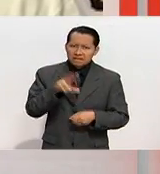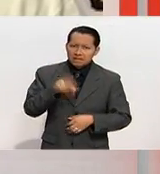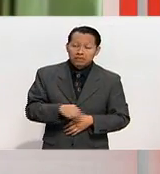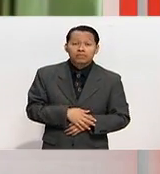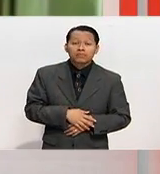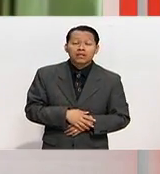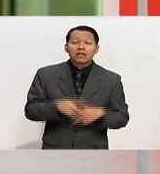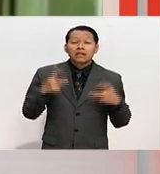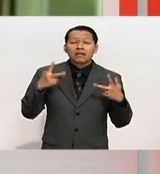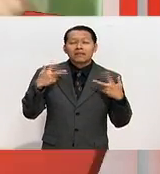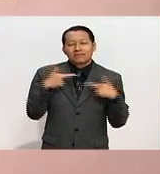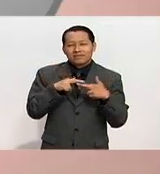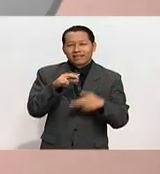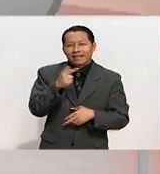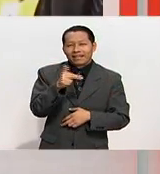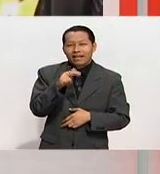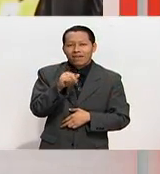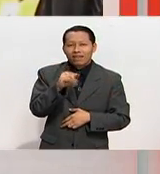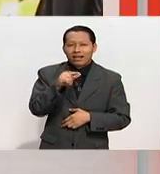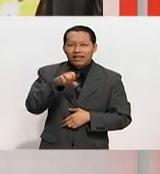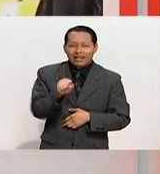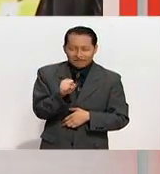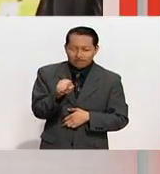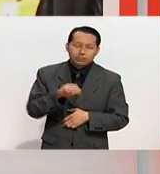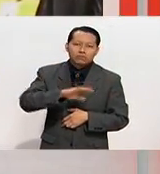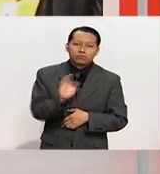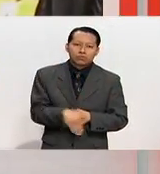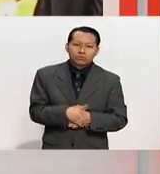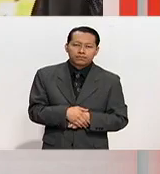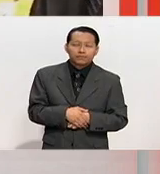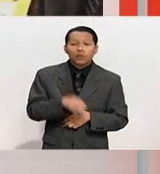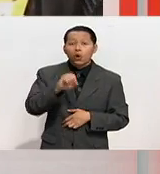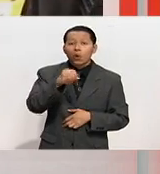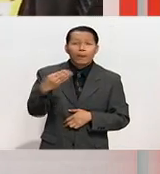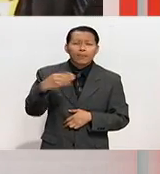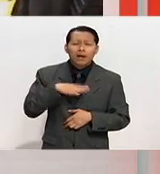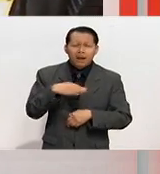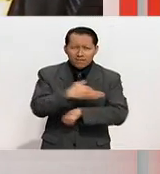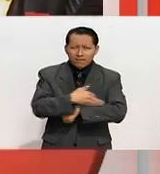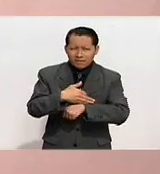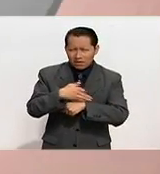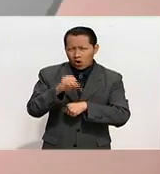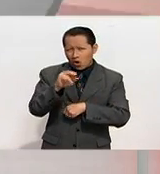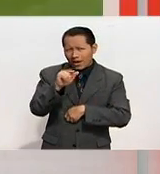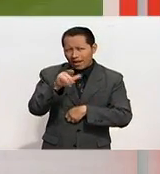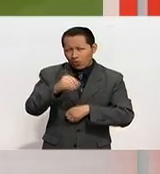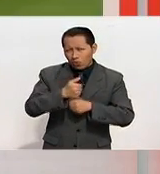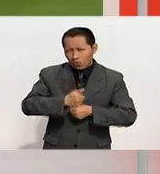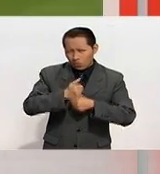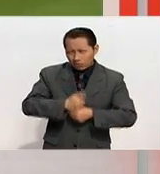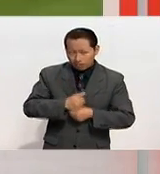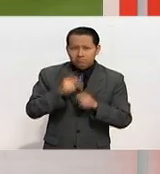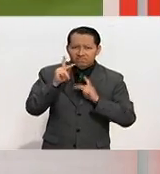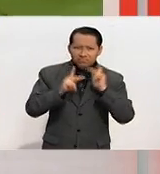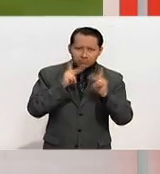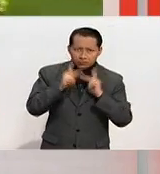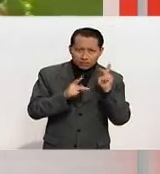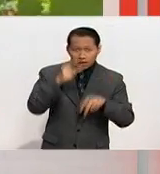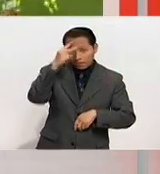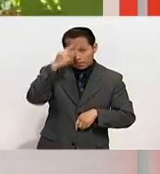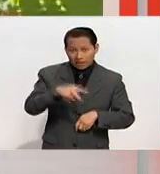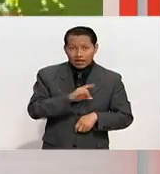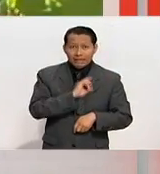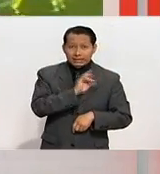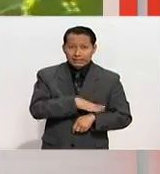Aguirre, el profesor Girafales. Barack Obama visita a los familiares de las víctimas de Orlando. México contra Chile rumbo a